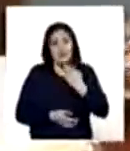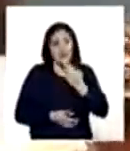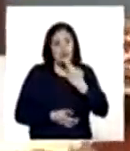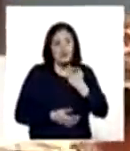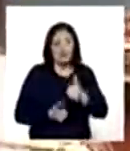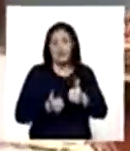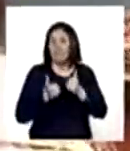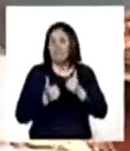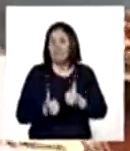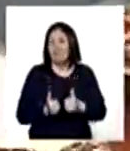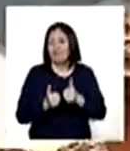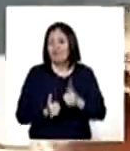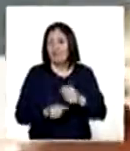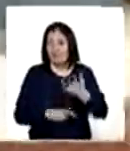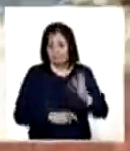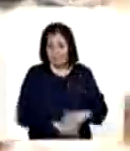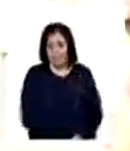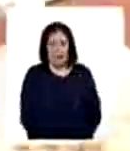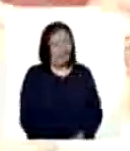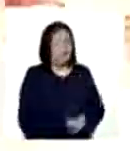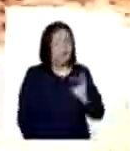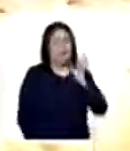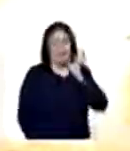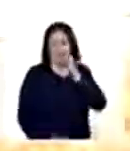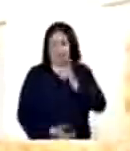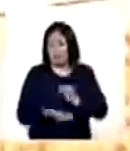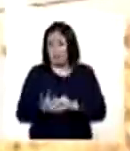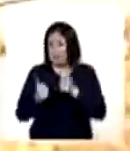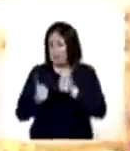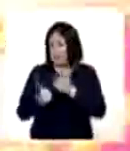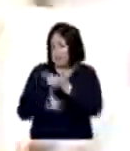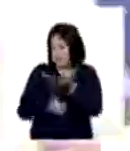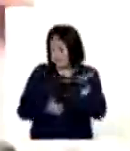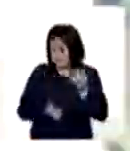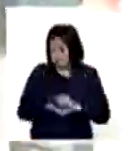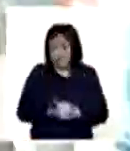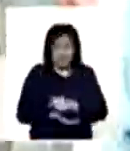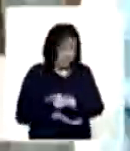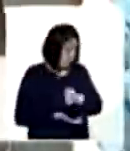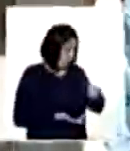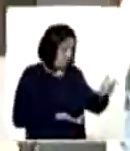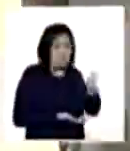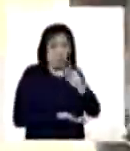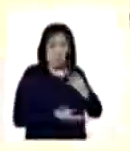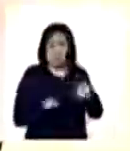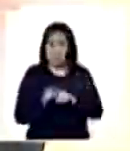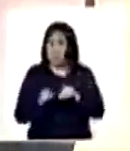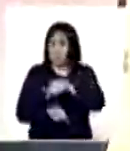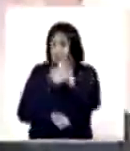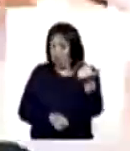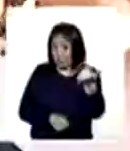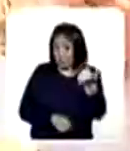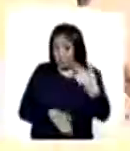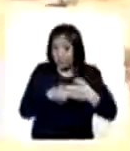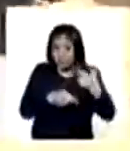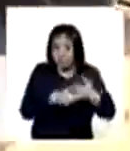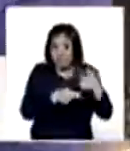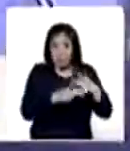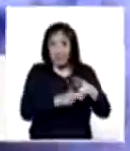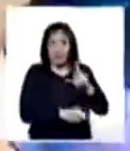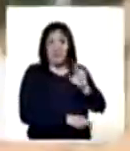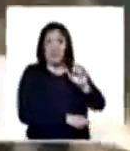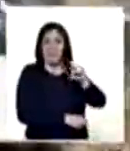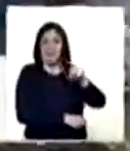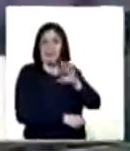después de este sagrado alimento. ¡Ay, qué rico, Dios mío! Muy bien, entonces estos ricos dulces y también el rampañote, ¿ah? Ahí está, hay